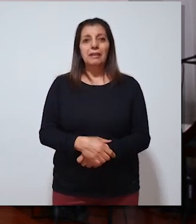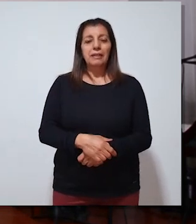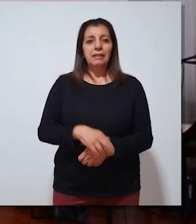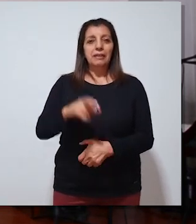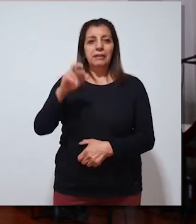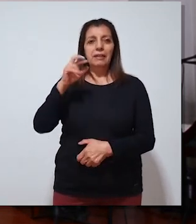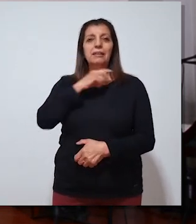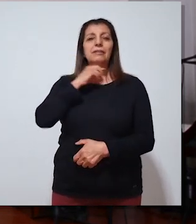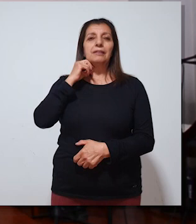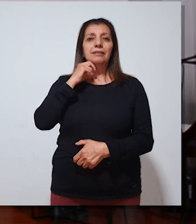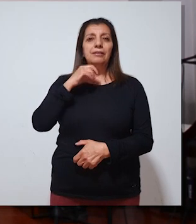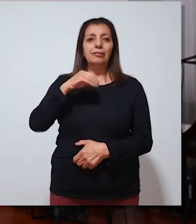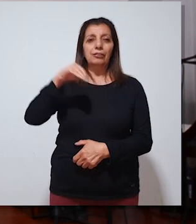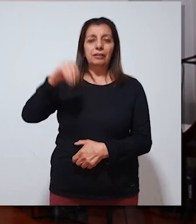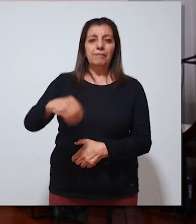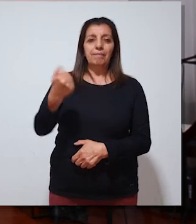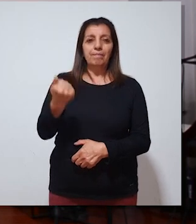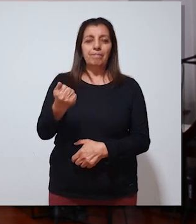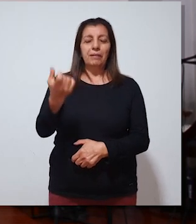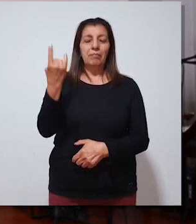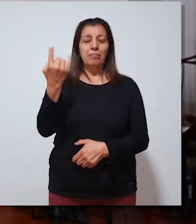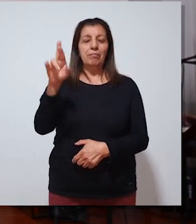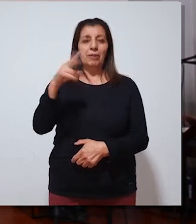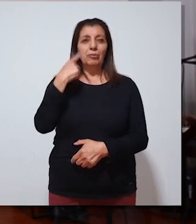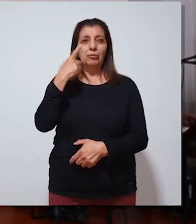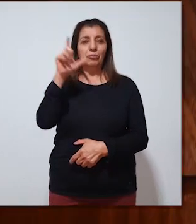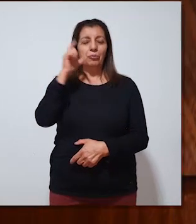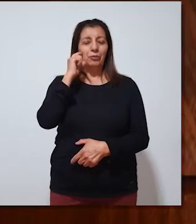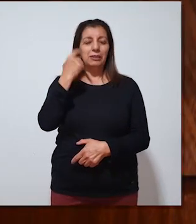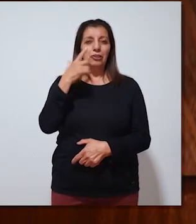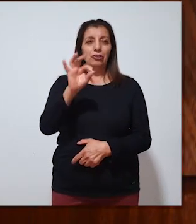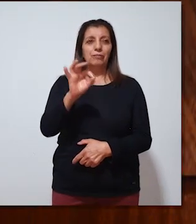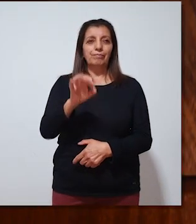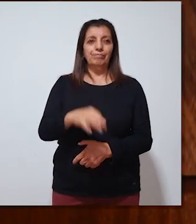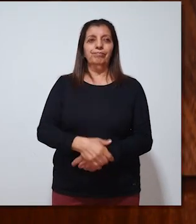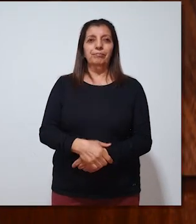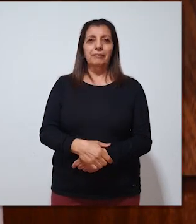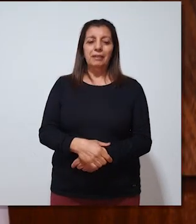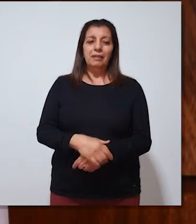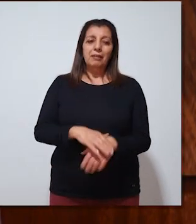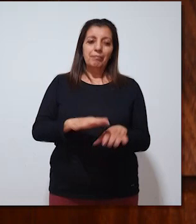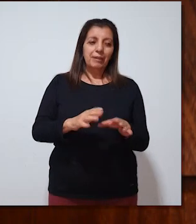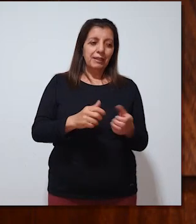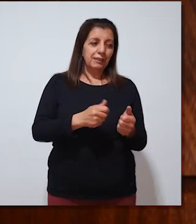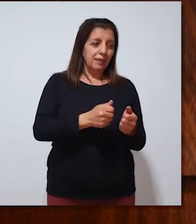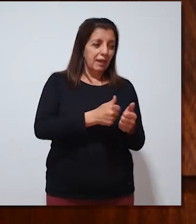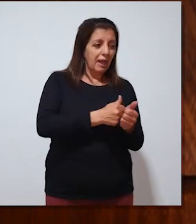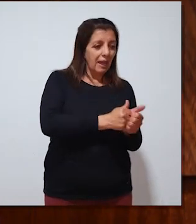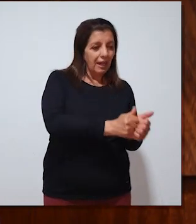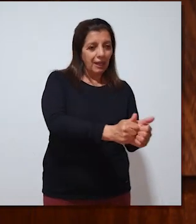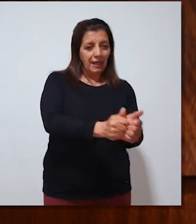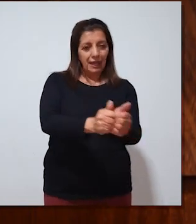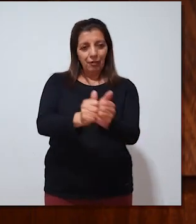diócesis y me acompañan en este servicio de apacentar la Iglesia de Mendoza. Quiero agradecer a cada uno de